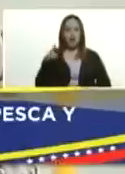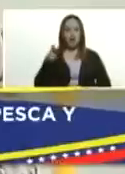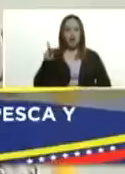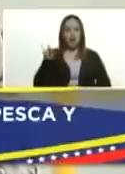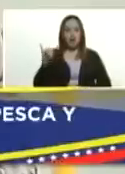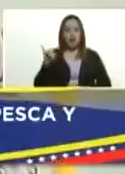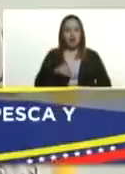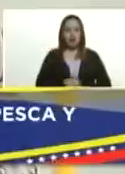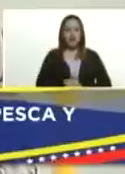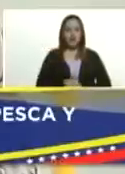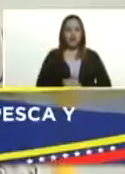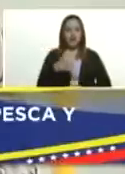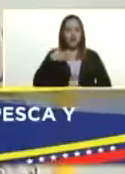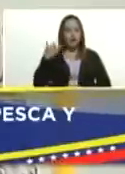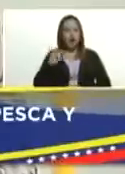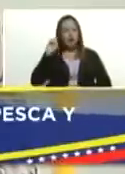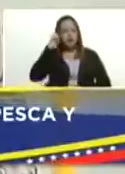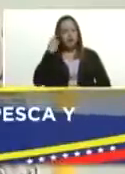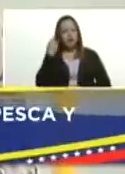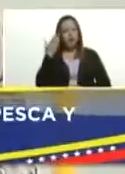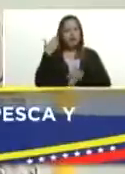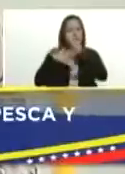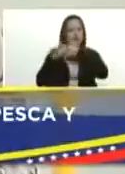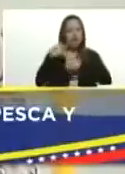Estaba recordando en